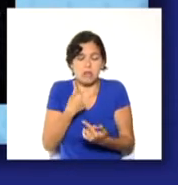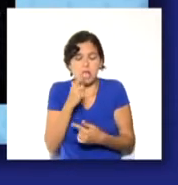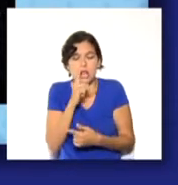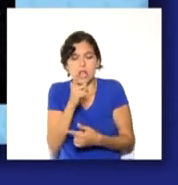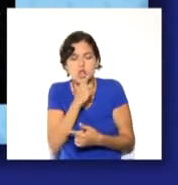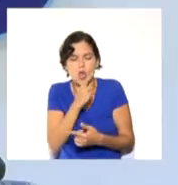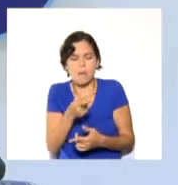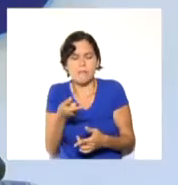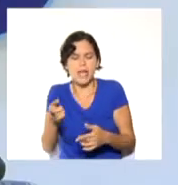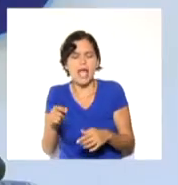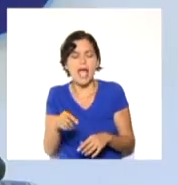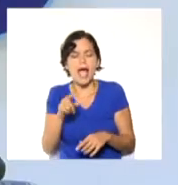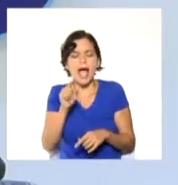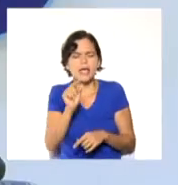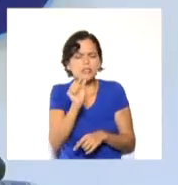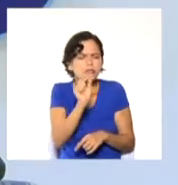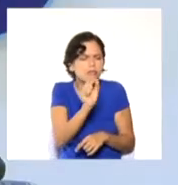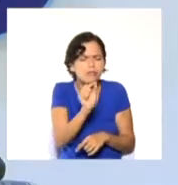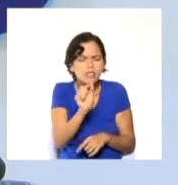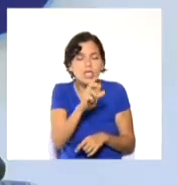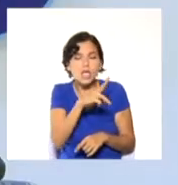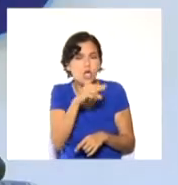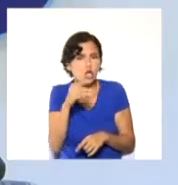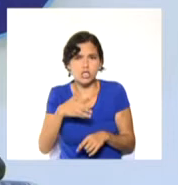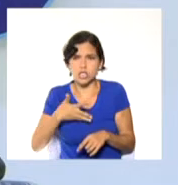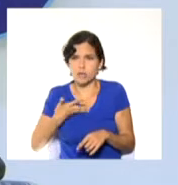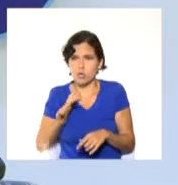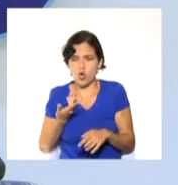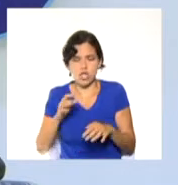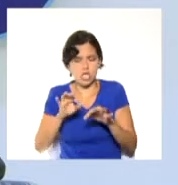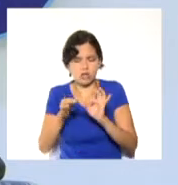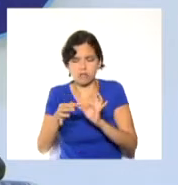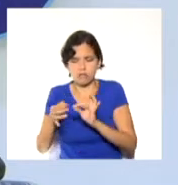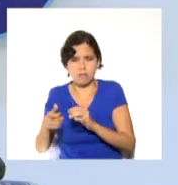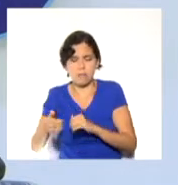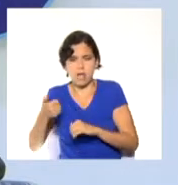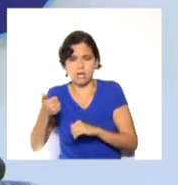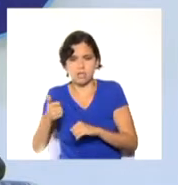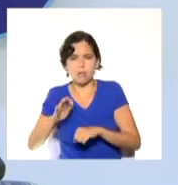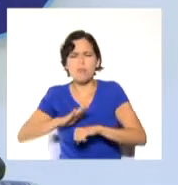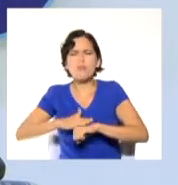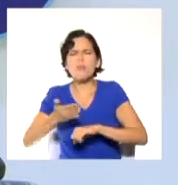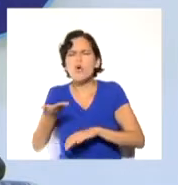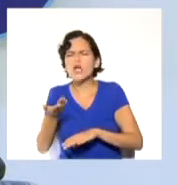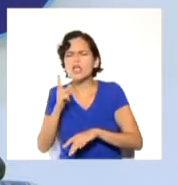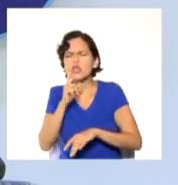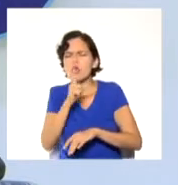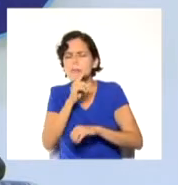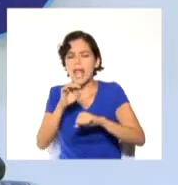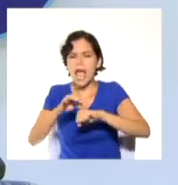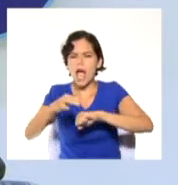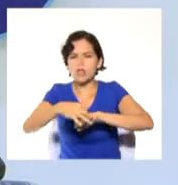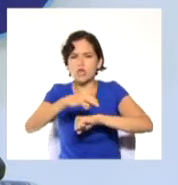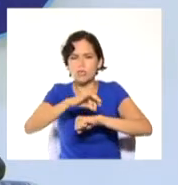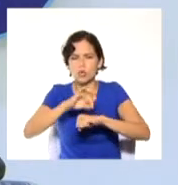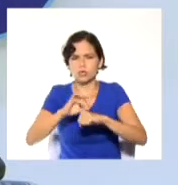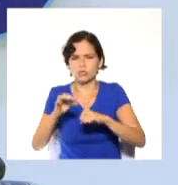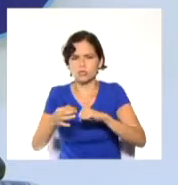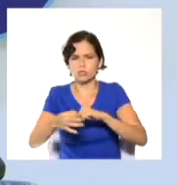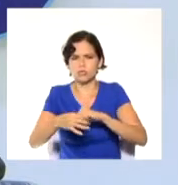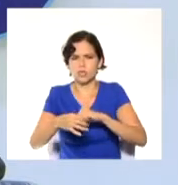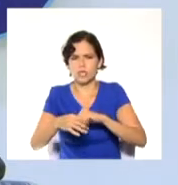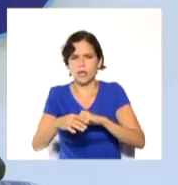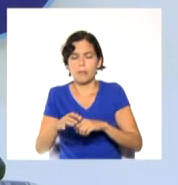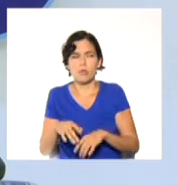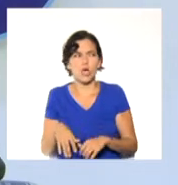esa partícula que no se podía dividir más. ¿Por qué se llama átomo? Átomo porque el